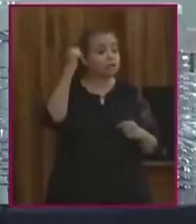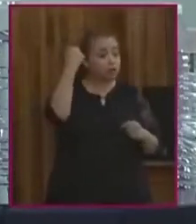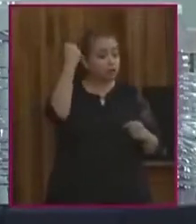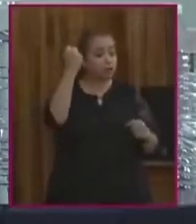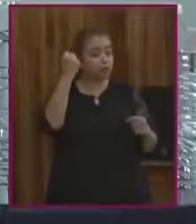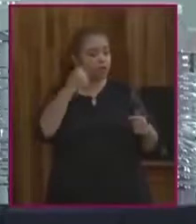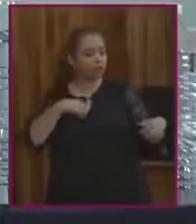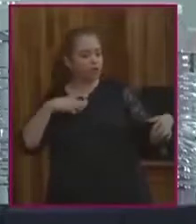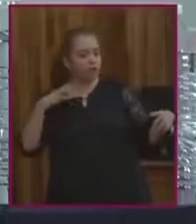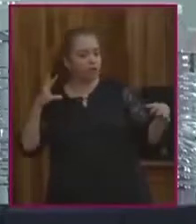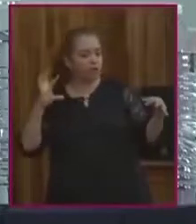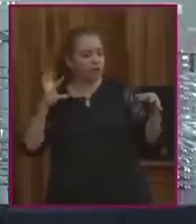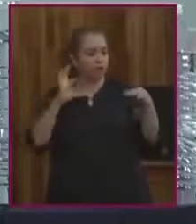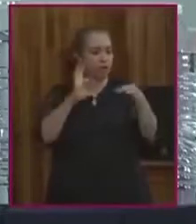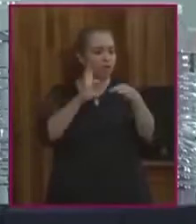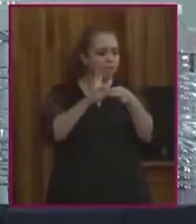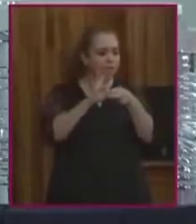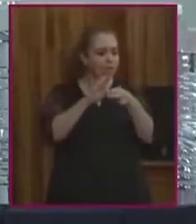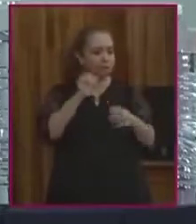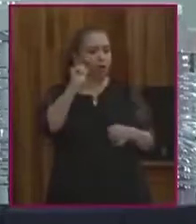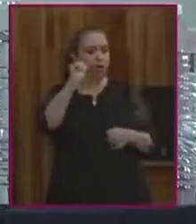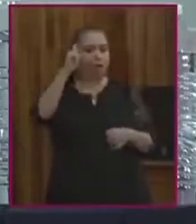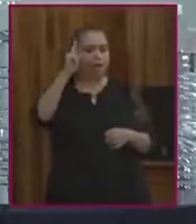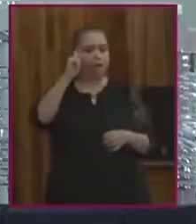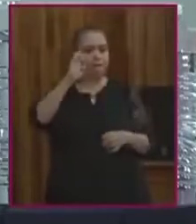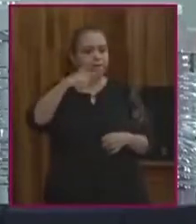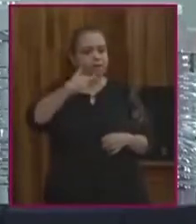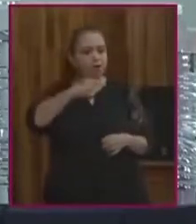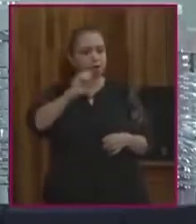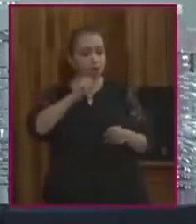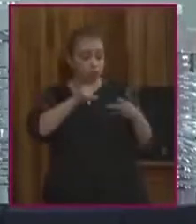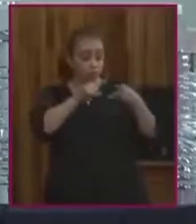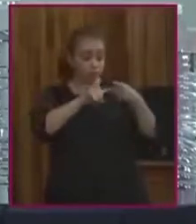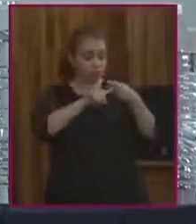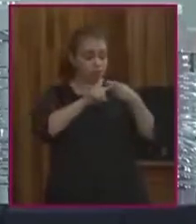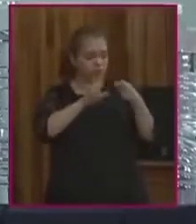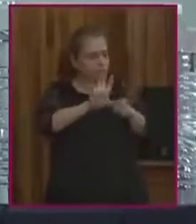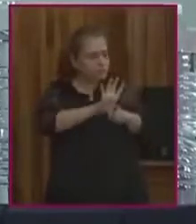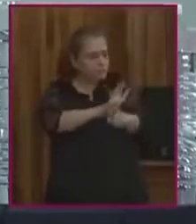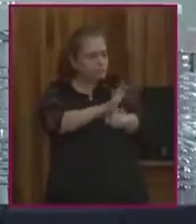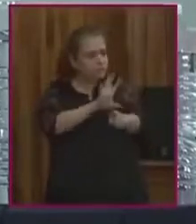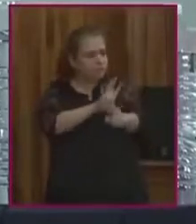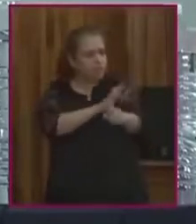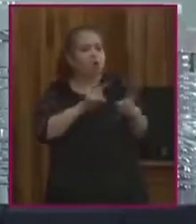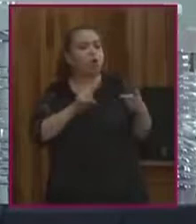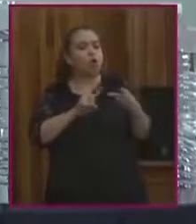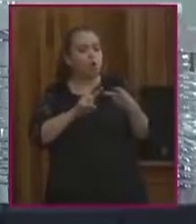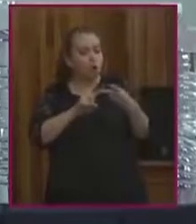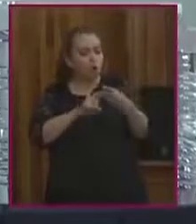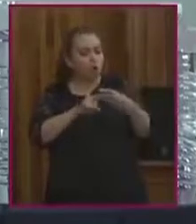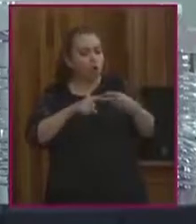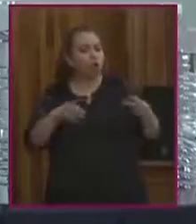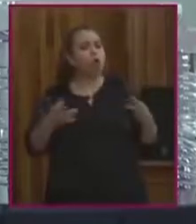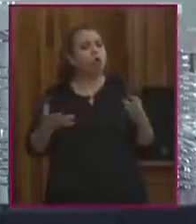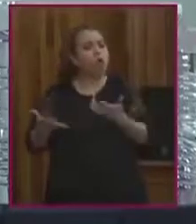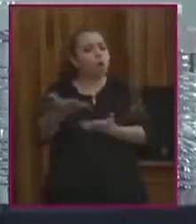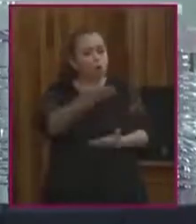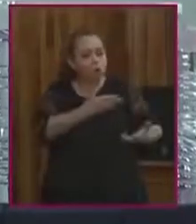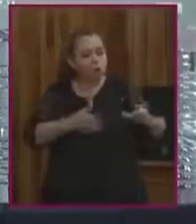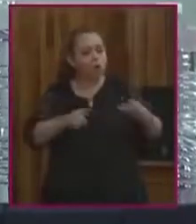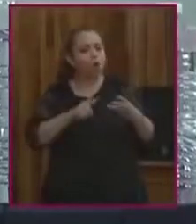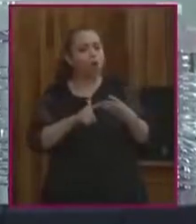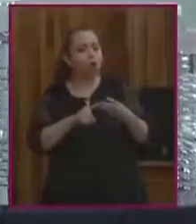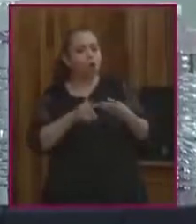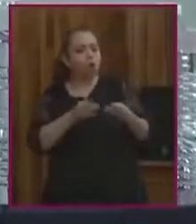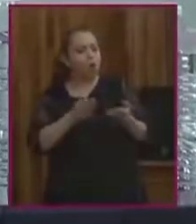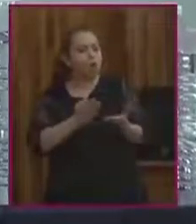Ainsworth directamente, que son 4 cualidades. Una es la sensibilidad, la cooperación, la